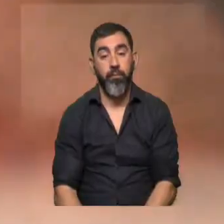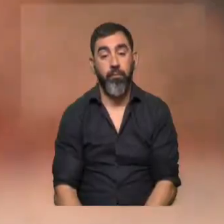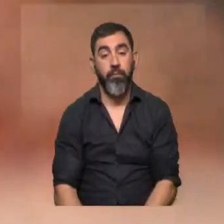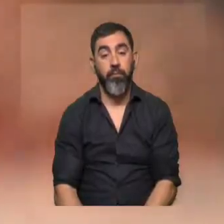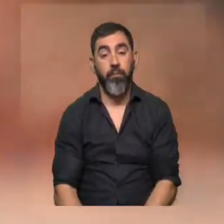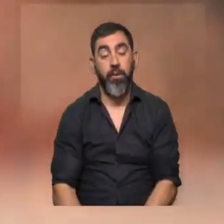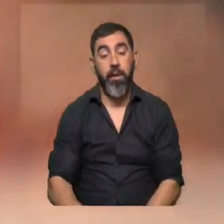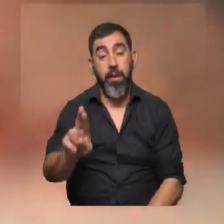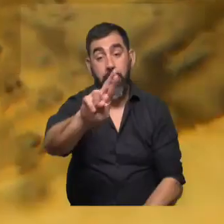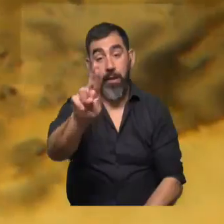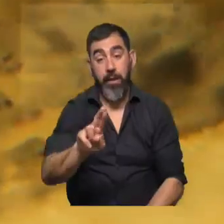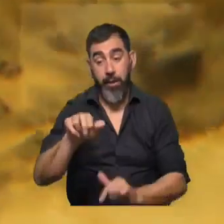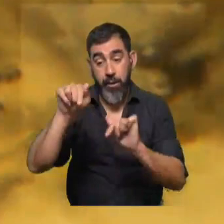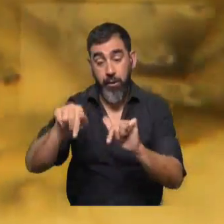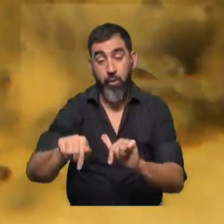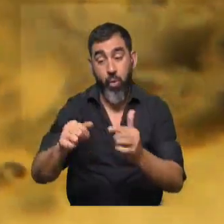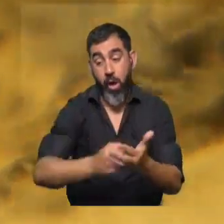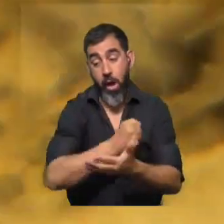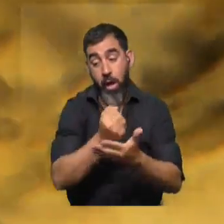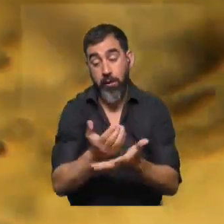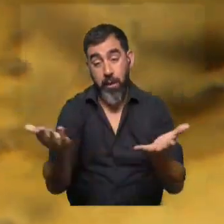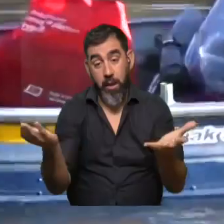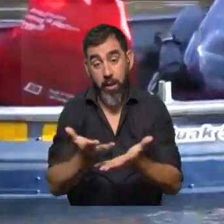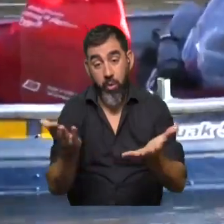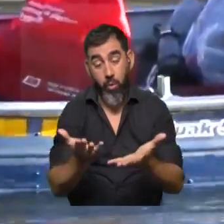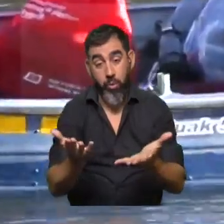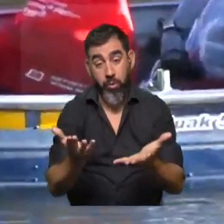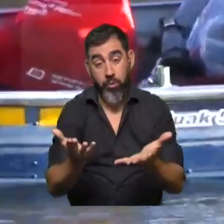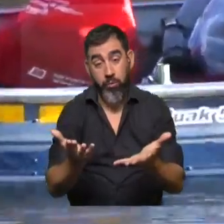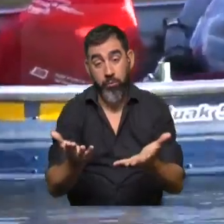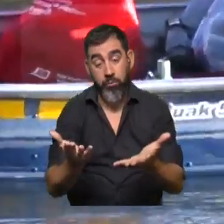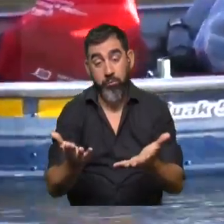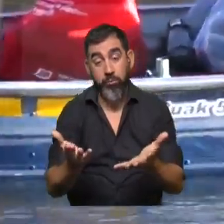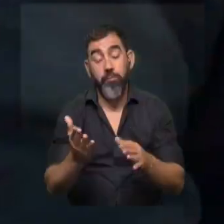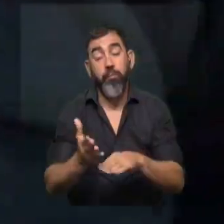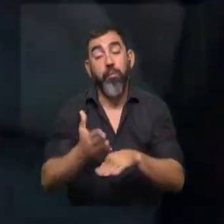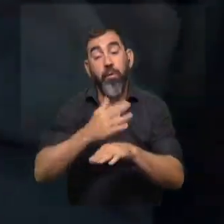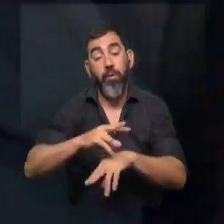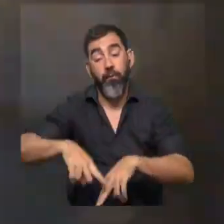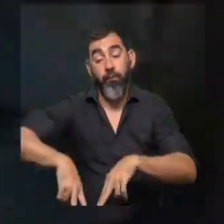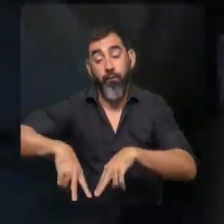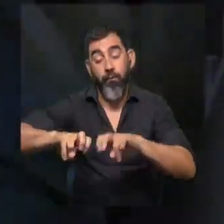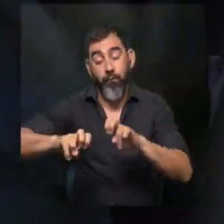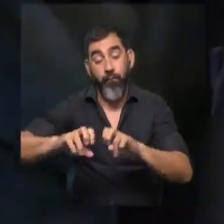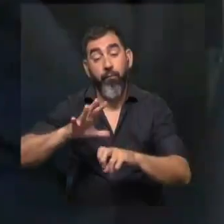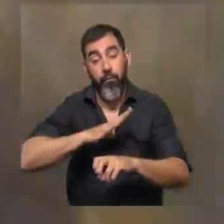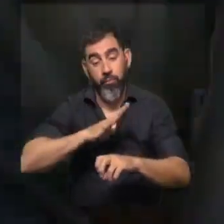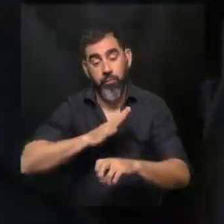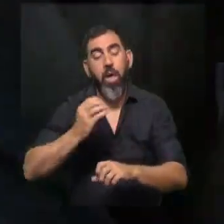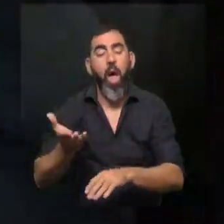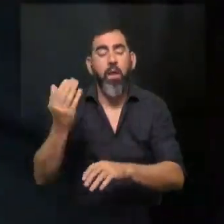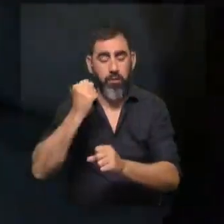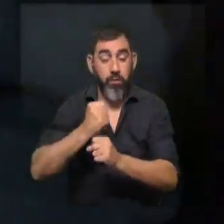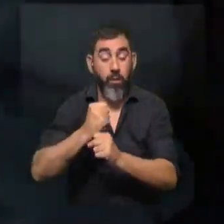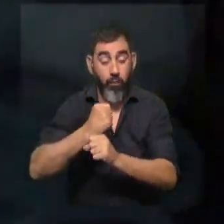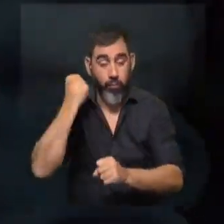En el río Queguay, al día de hoy, considerando tanto los relevamientos previos a nuestros estudios, porque habían trabajos previos muy